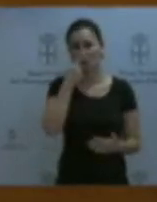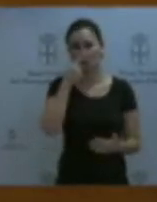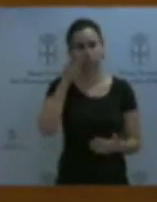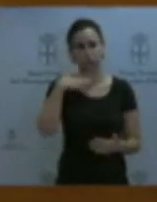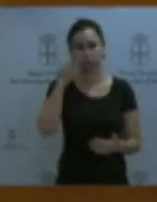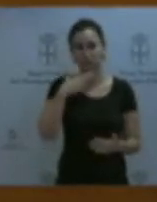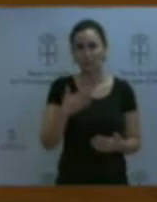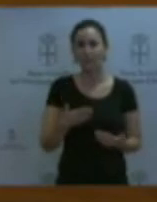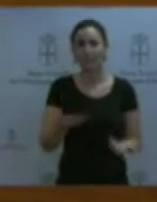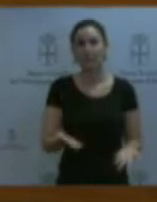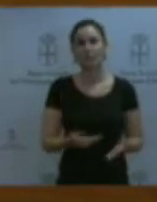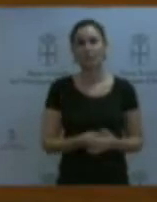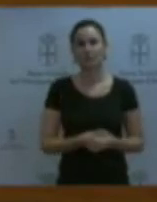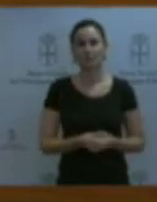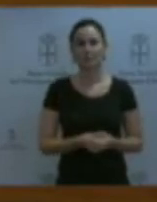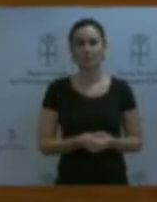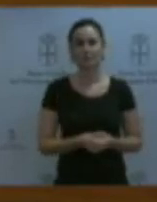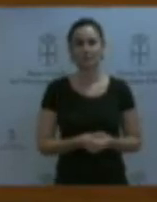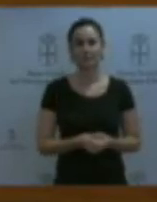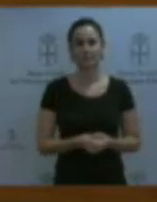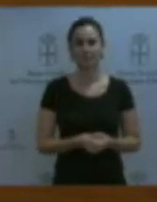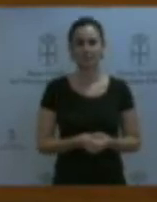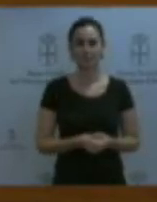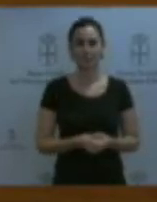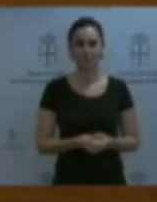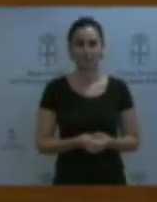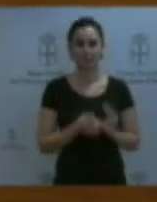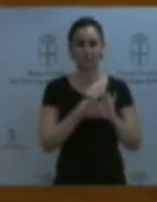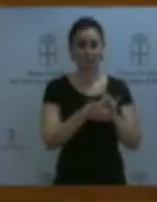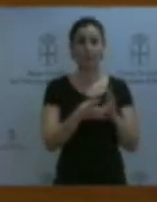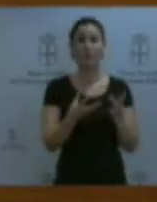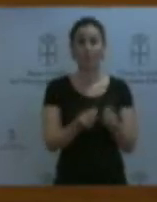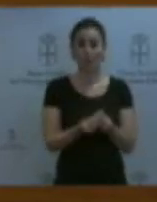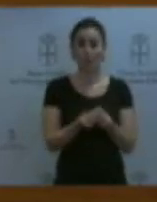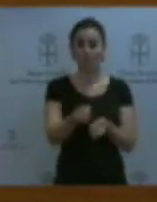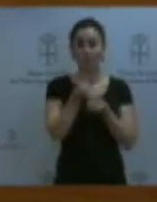tiene también que ver con los puntos de información que puedan tener productos locales.